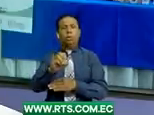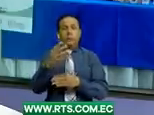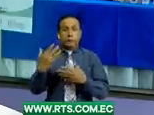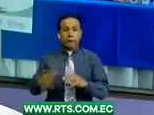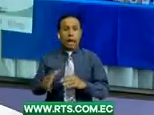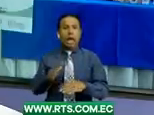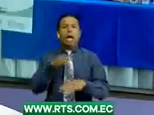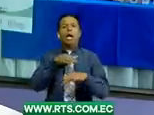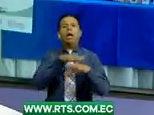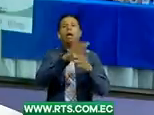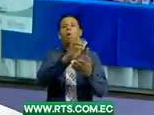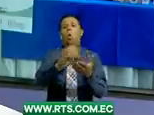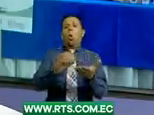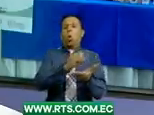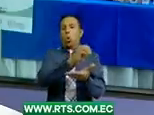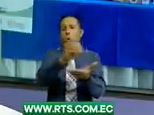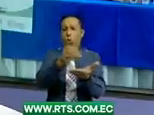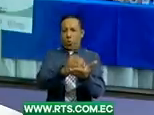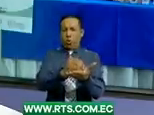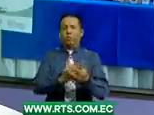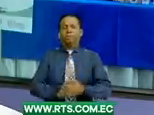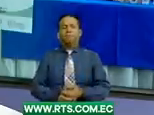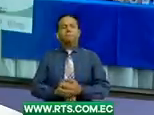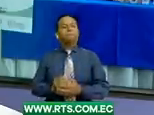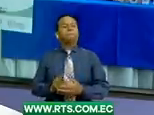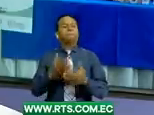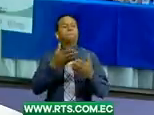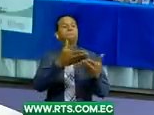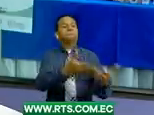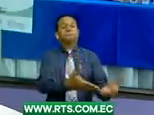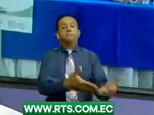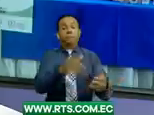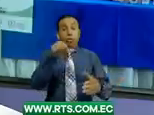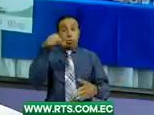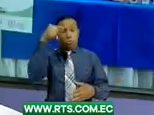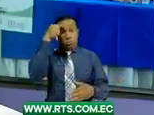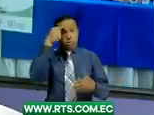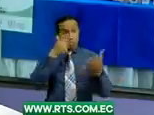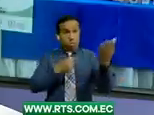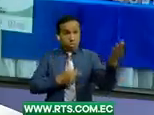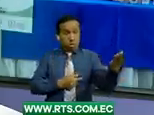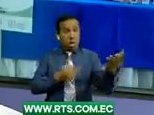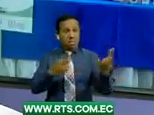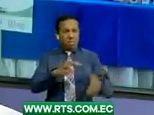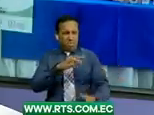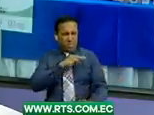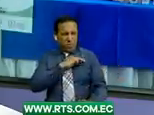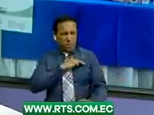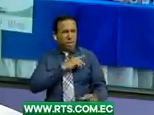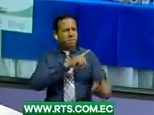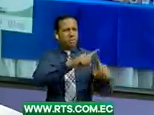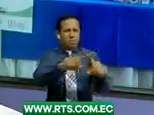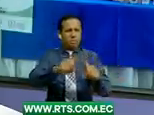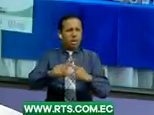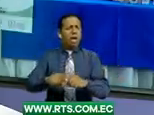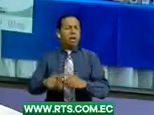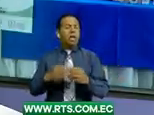simbólica de 112 millones de dólares a la prefectura y a varias alcaldías. Asimismo,